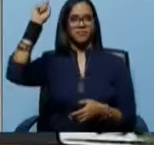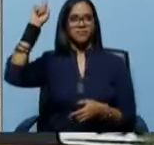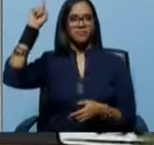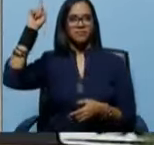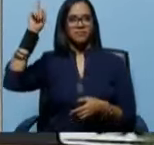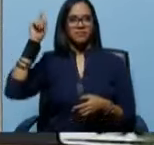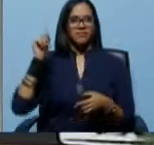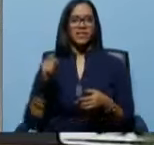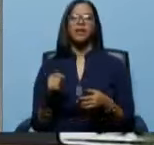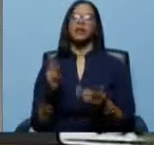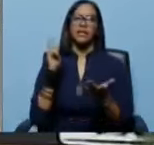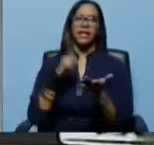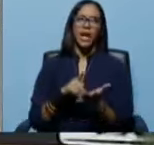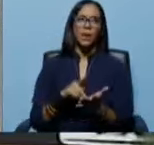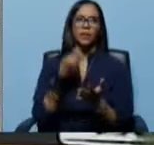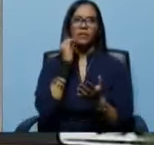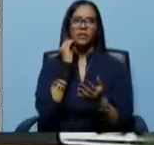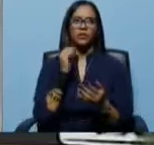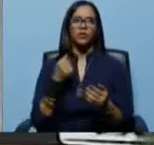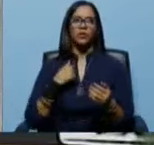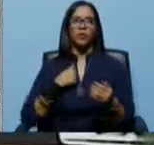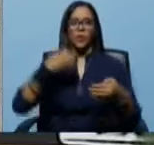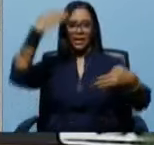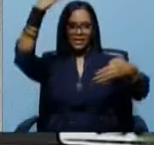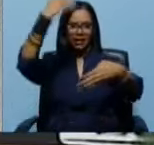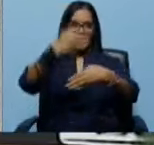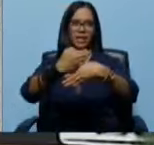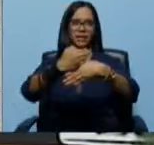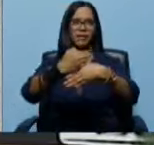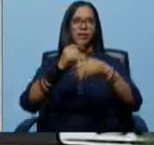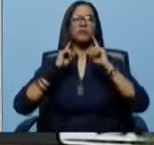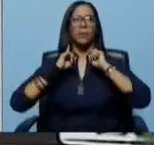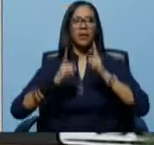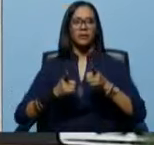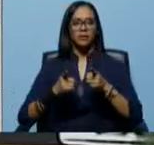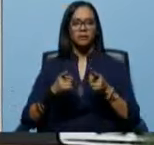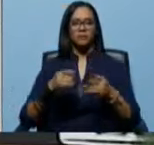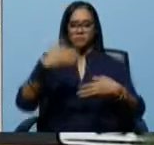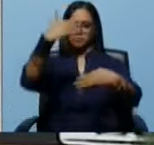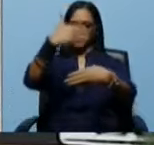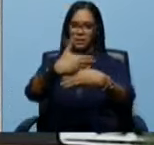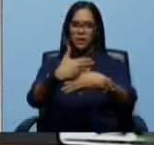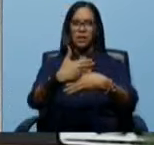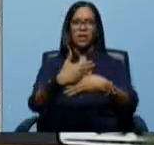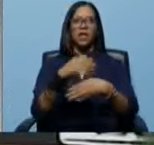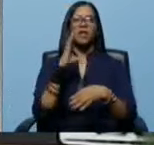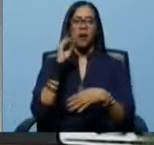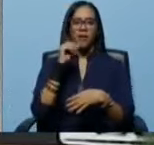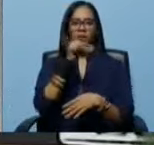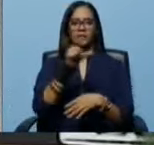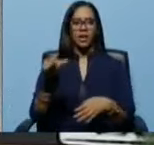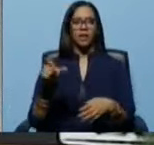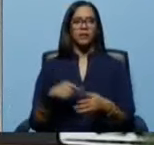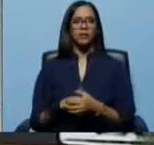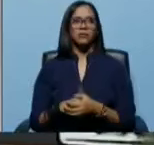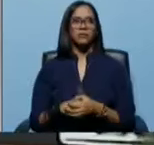Total es que llegamos ahí y le dije a los muchachos, yo voy a trancar aquí, vamos a trancar la carretera y vamos a hablar con esta gente.